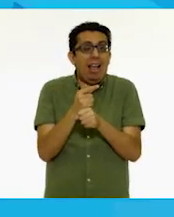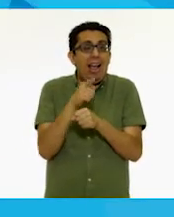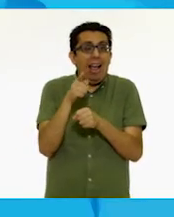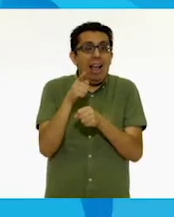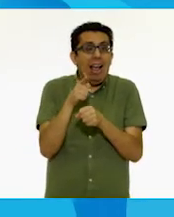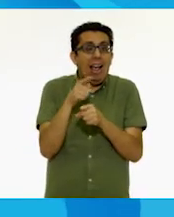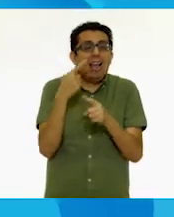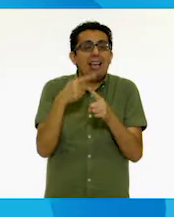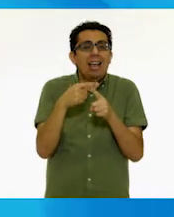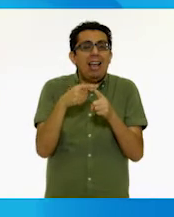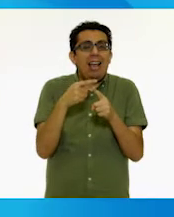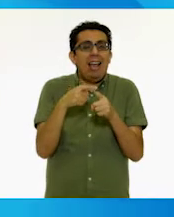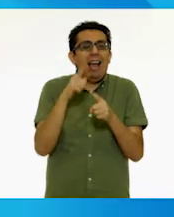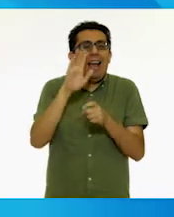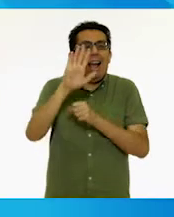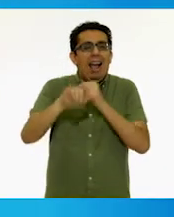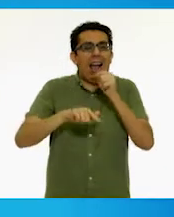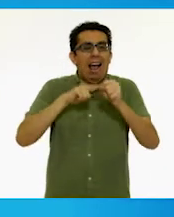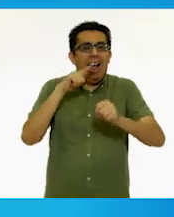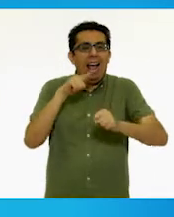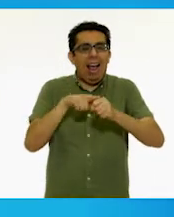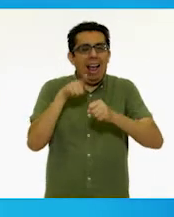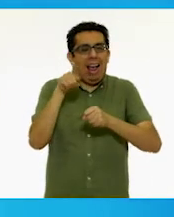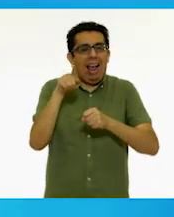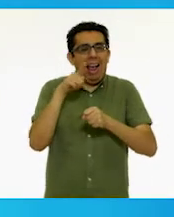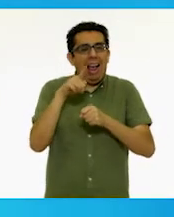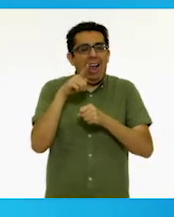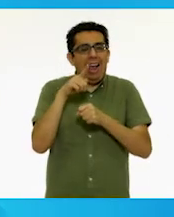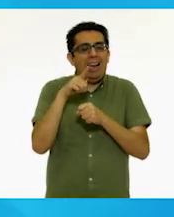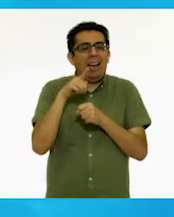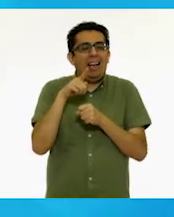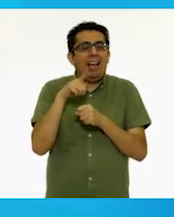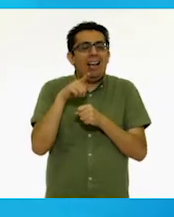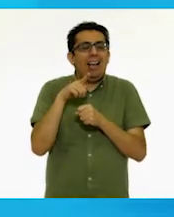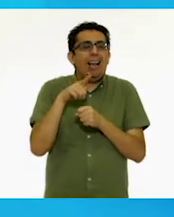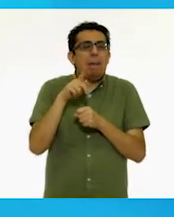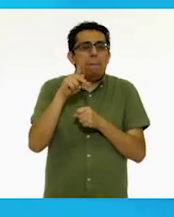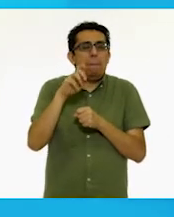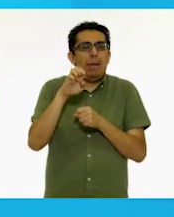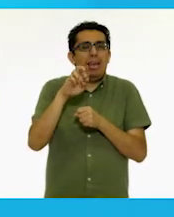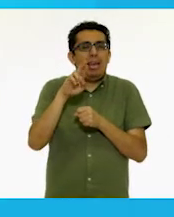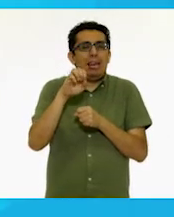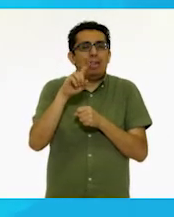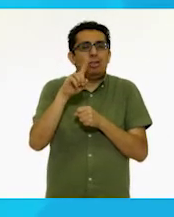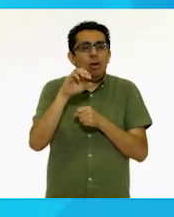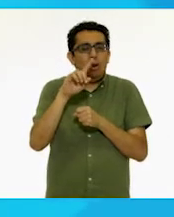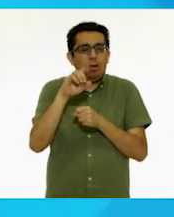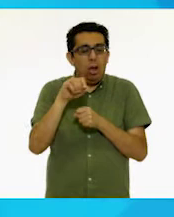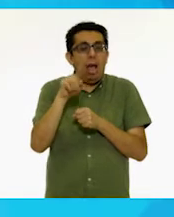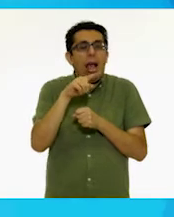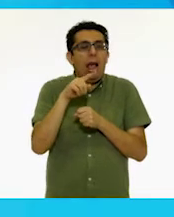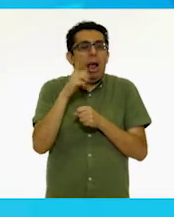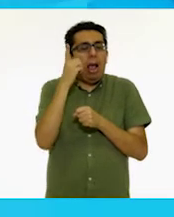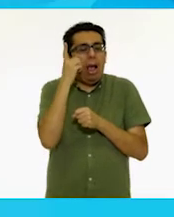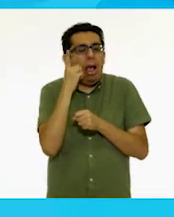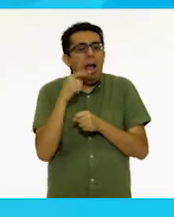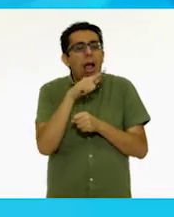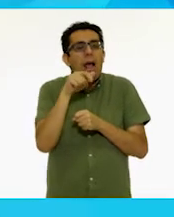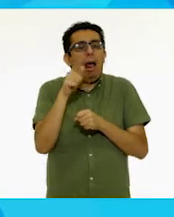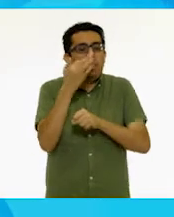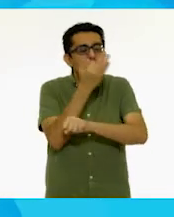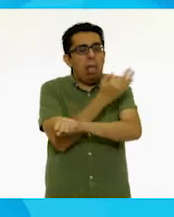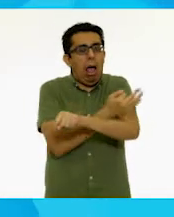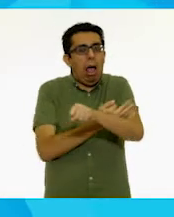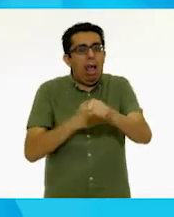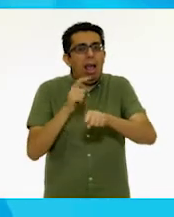está en una camita y está roncando! Muy fuerte. Y justo, pues luego se le hace tarde, pero pues es que